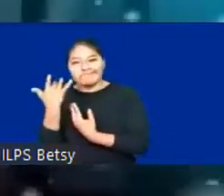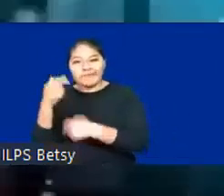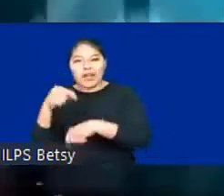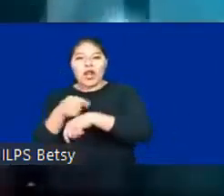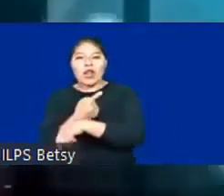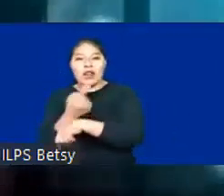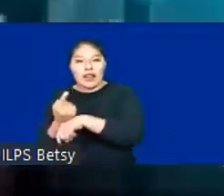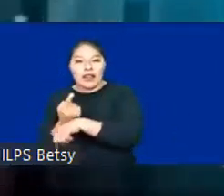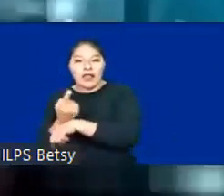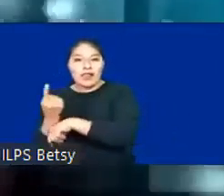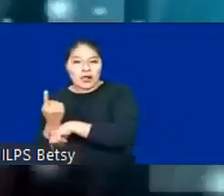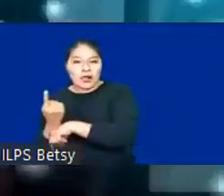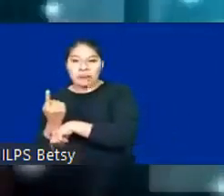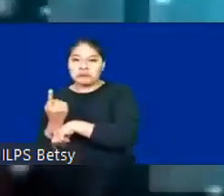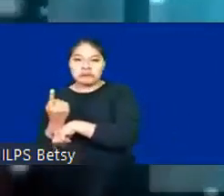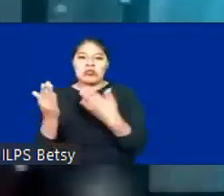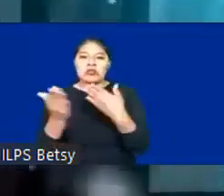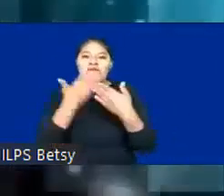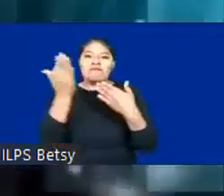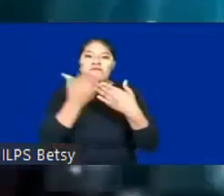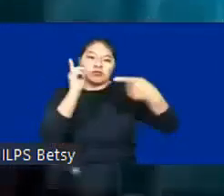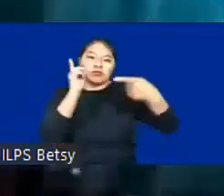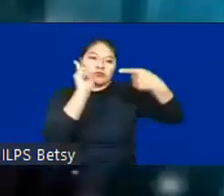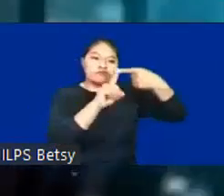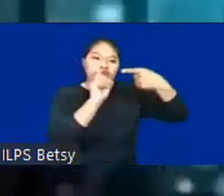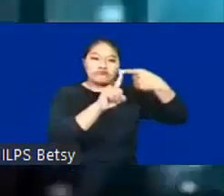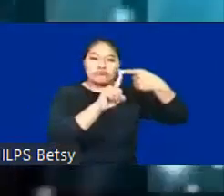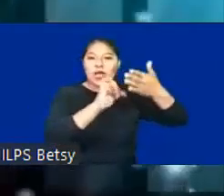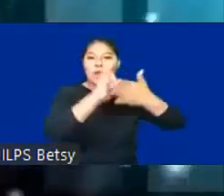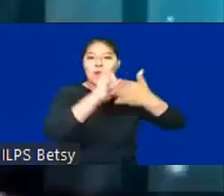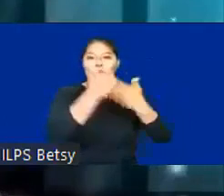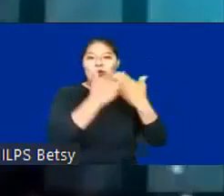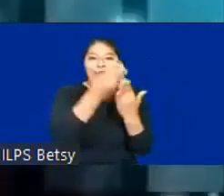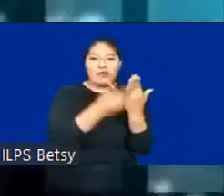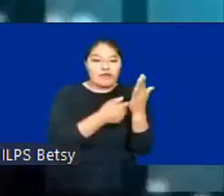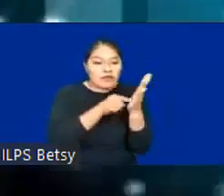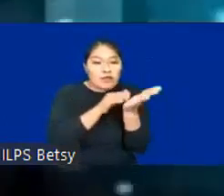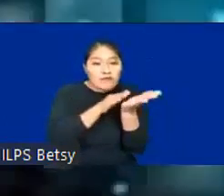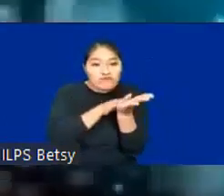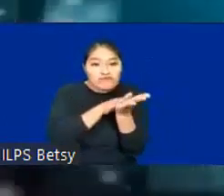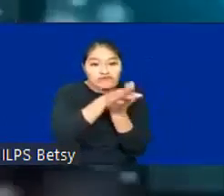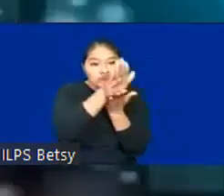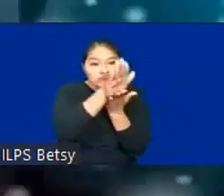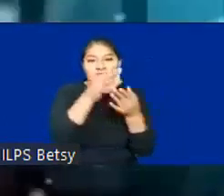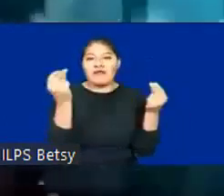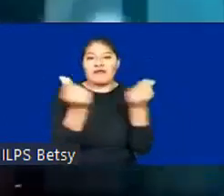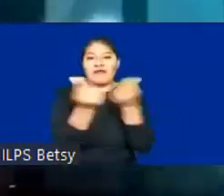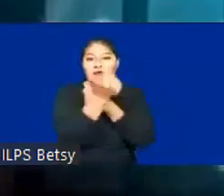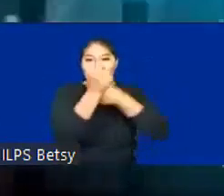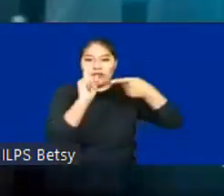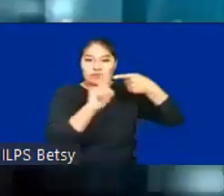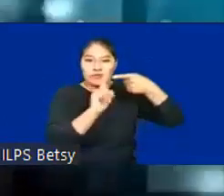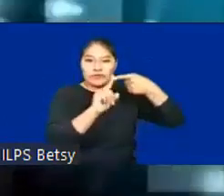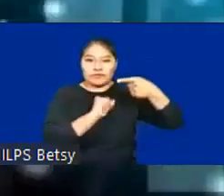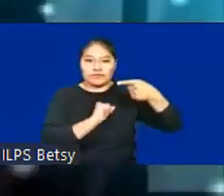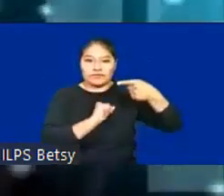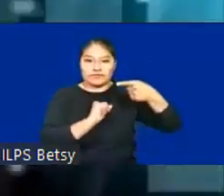automáticamente voy a disponer de ese certificado, y también bajamos la carga un poco